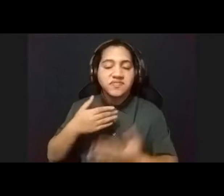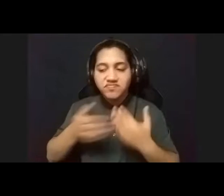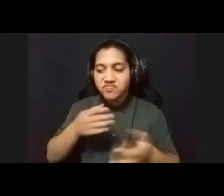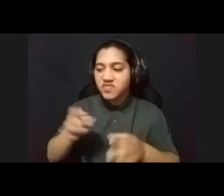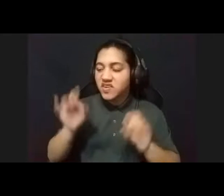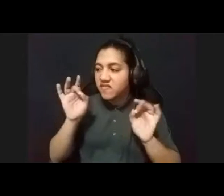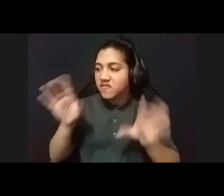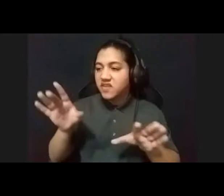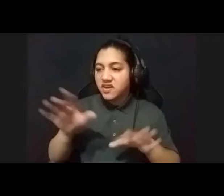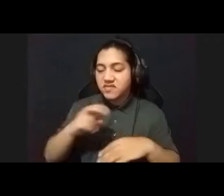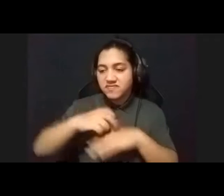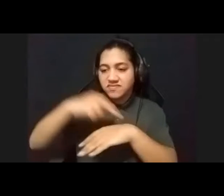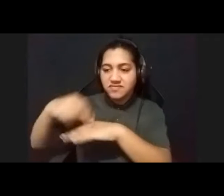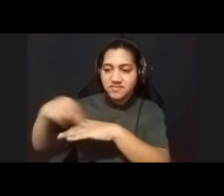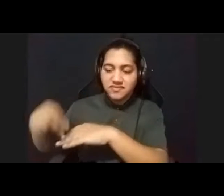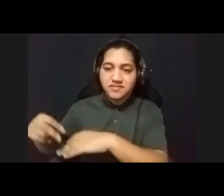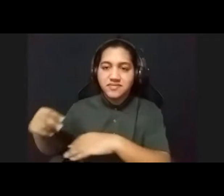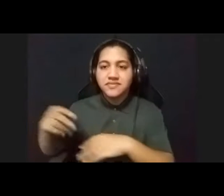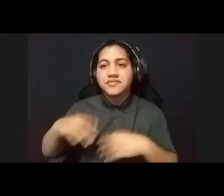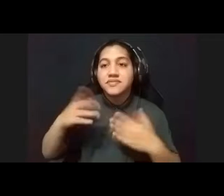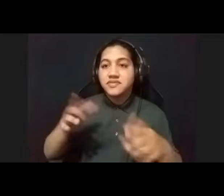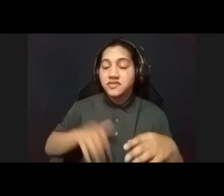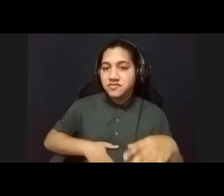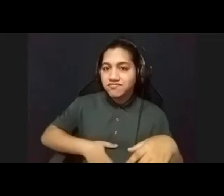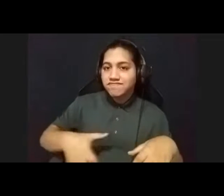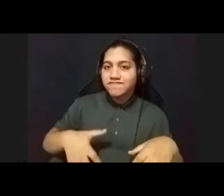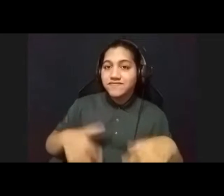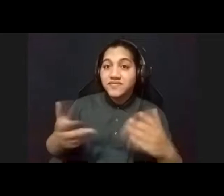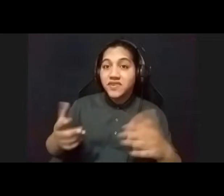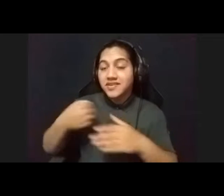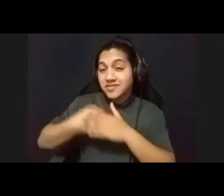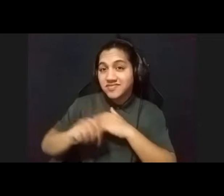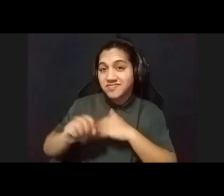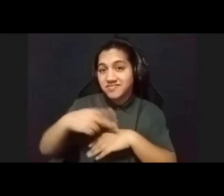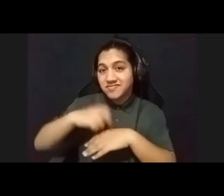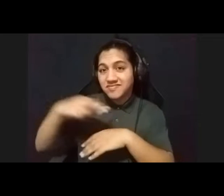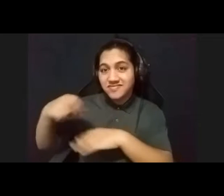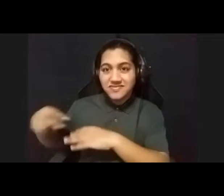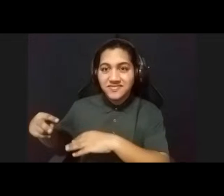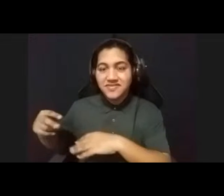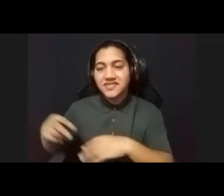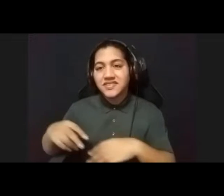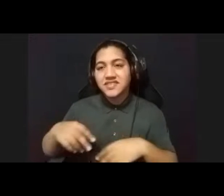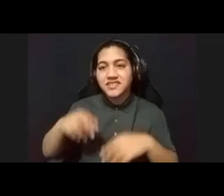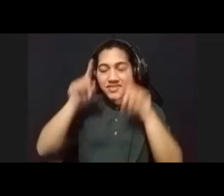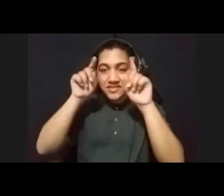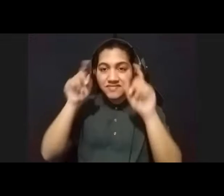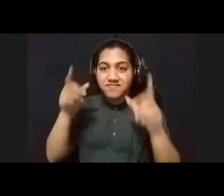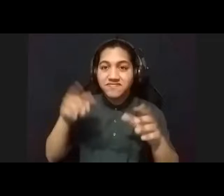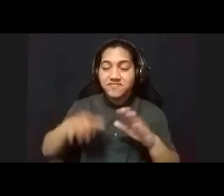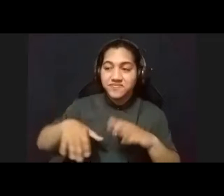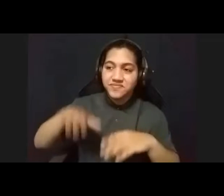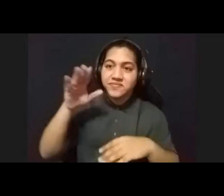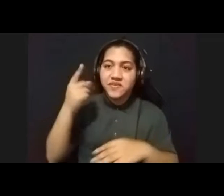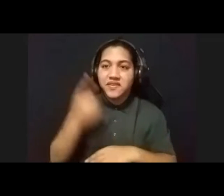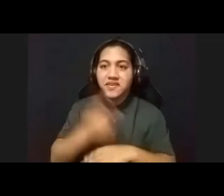grilla. Entonces sale embarazada y tiene una grilla. Y esa grilla va creciendo hasta que un día